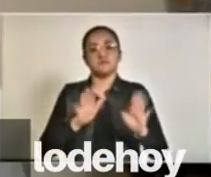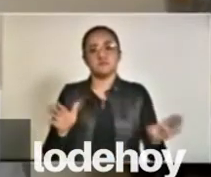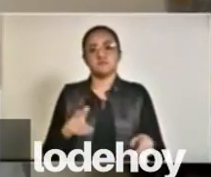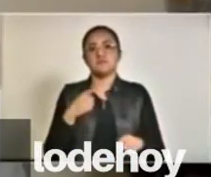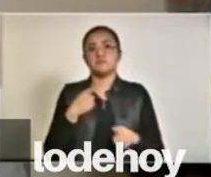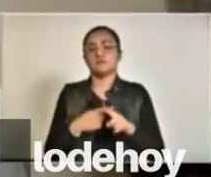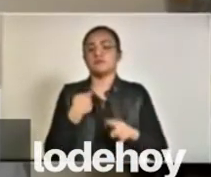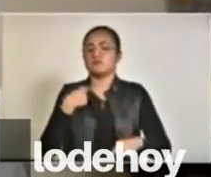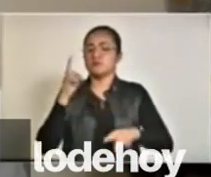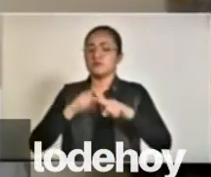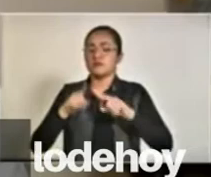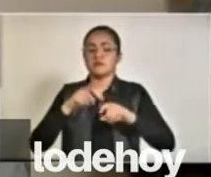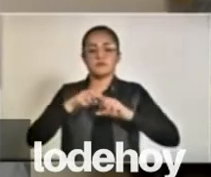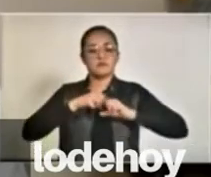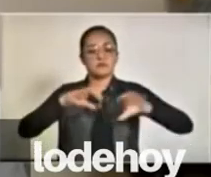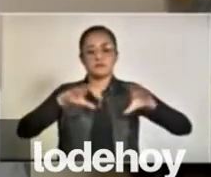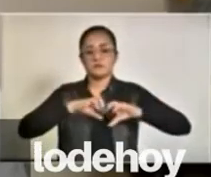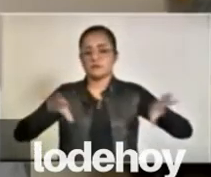desmantelamos